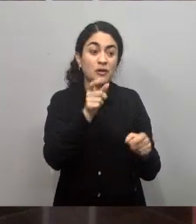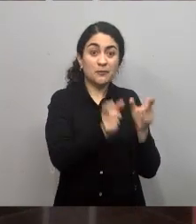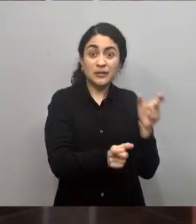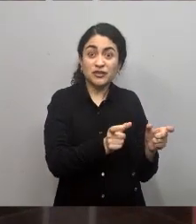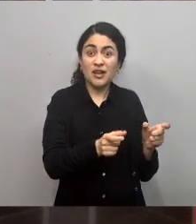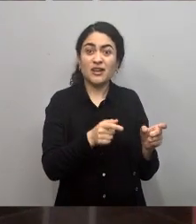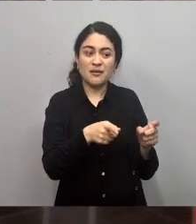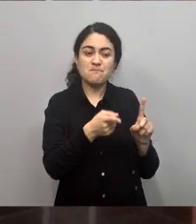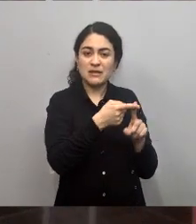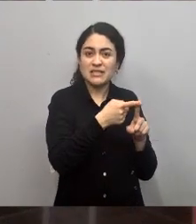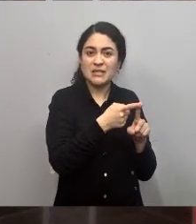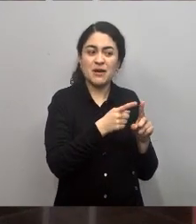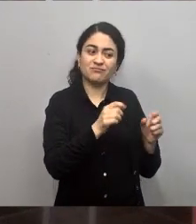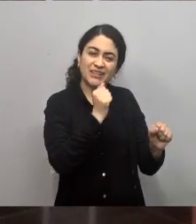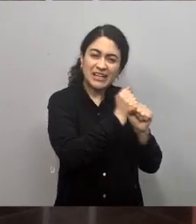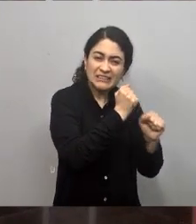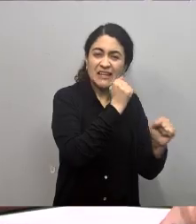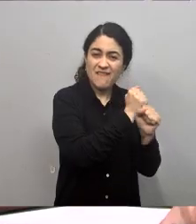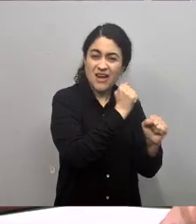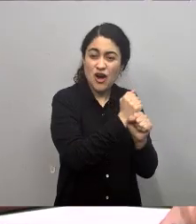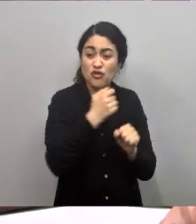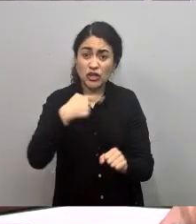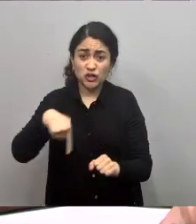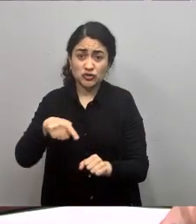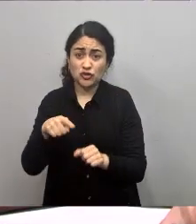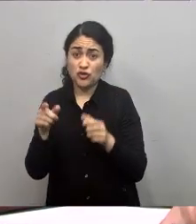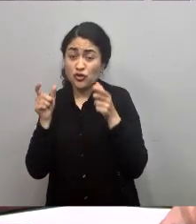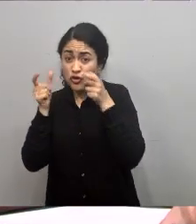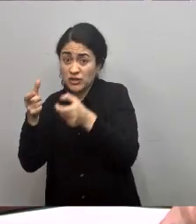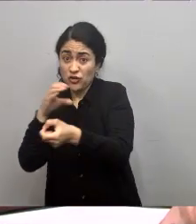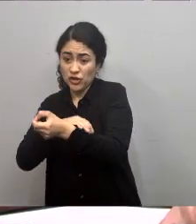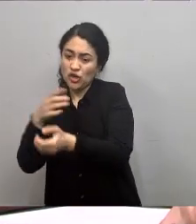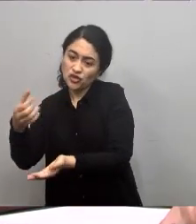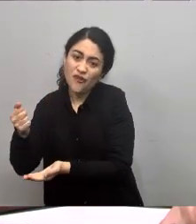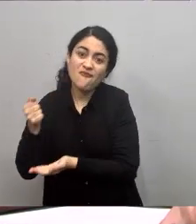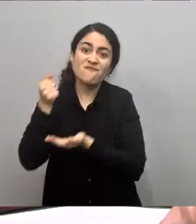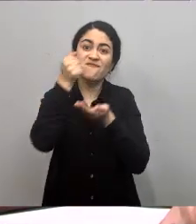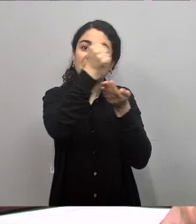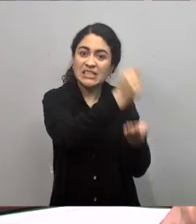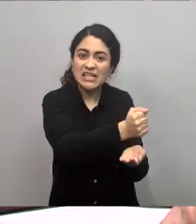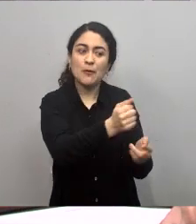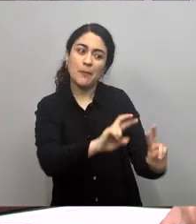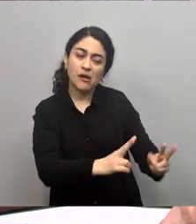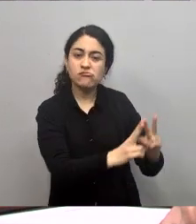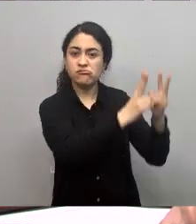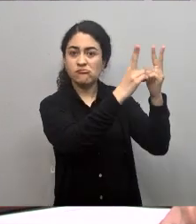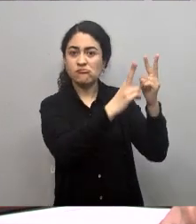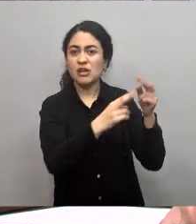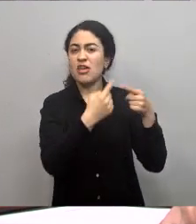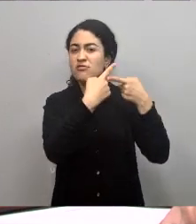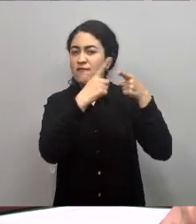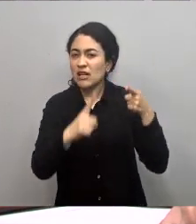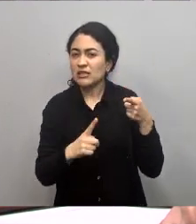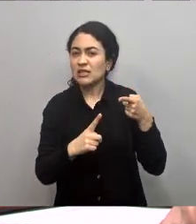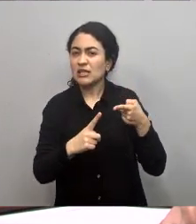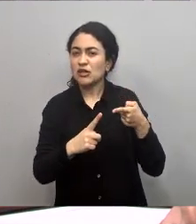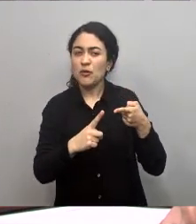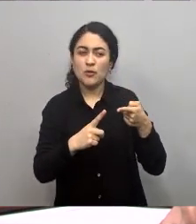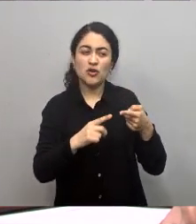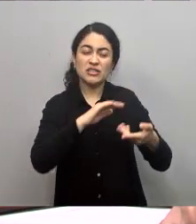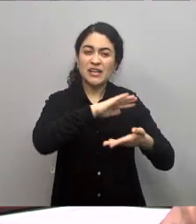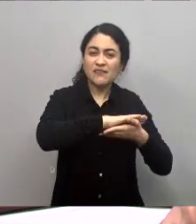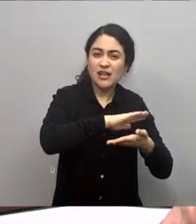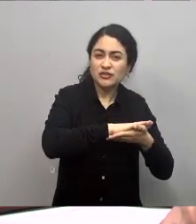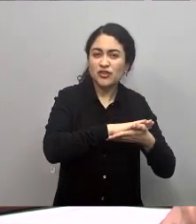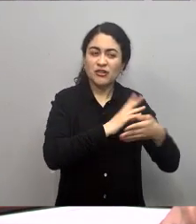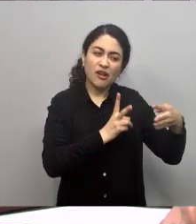cierto?, y que la gente sepa que estas obras son financiadas por el gobierno regional, como también en cada uno de los hitos que acompaña la ejecución